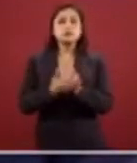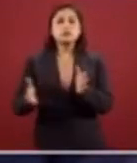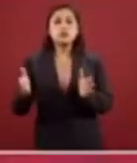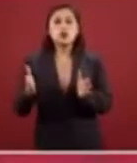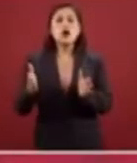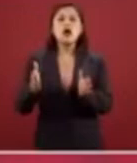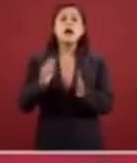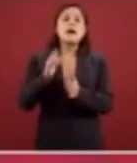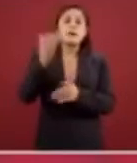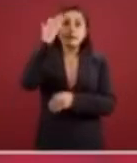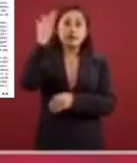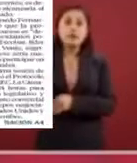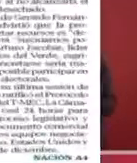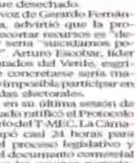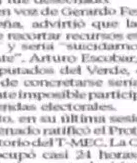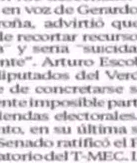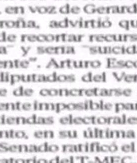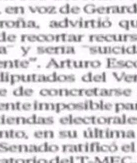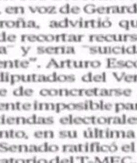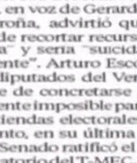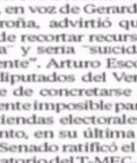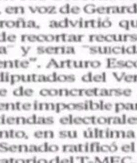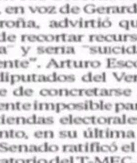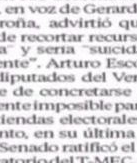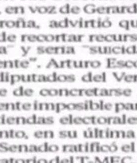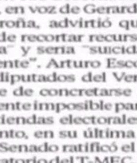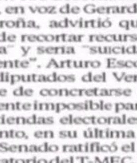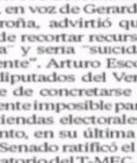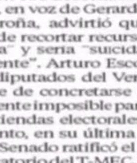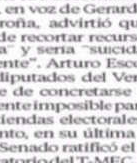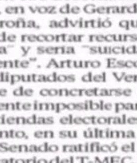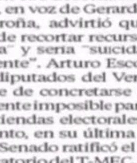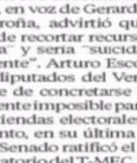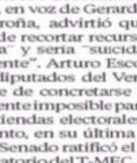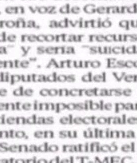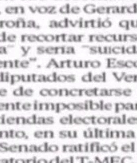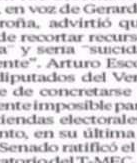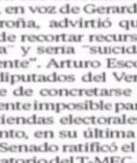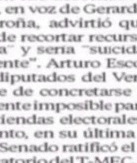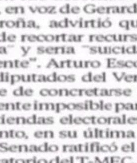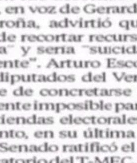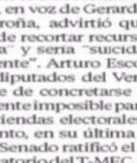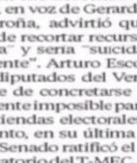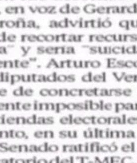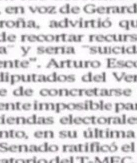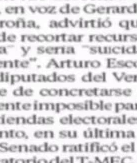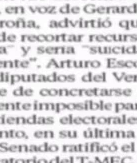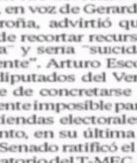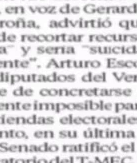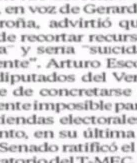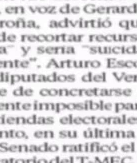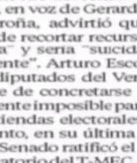no lo descarto porque es autoridad y lo he dicho varias veces y